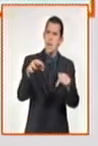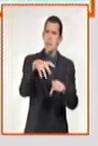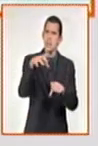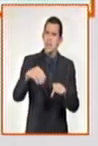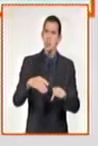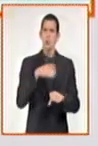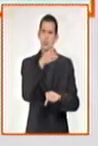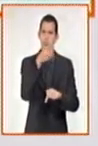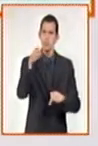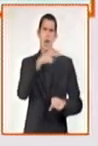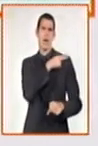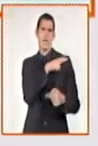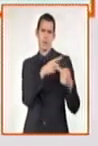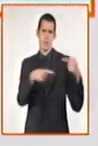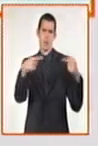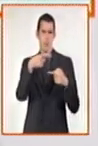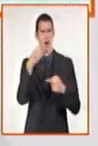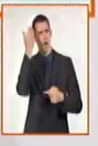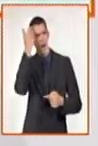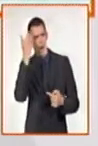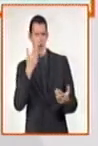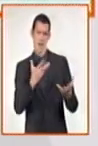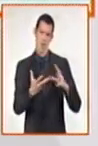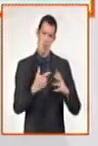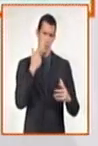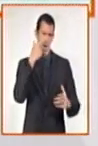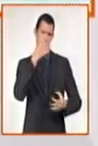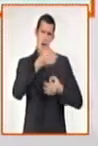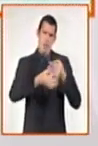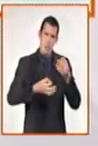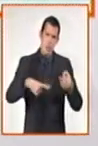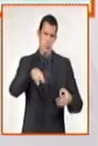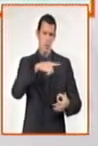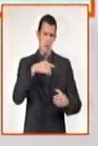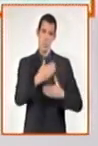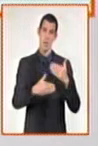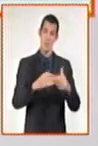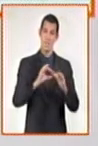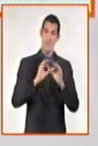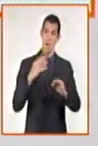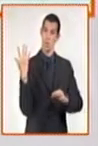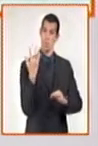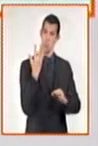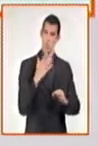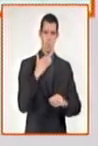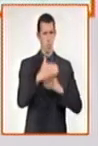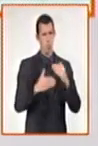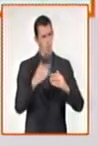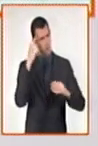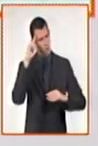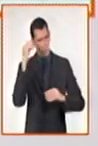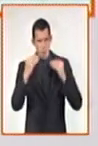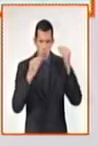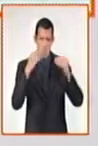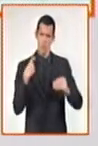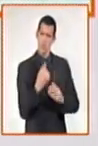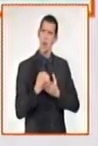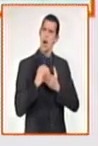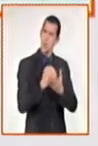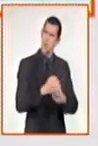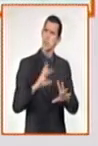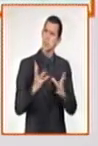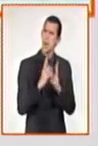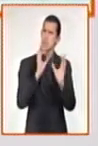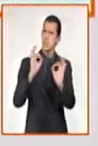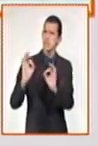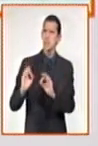con el pueblo, alentando a los que más han sufrido por el huracán y también, por supuesto, encabezando las labores de recuperación en el territorio